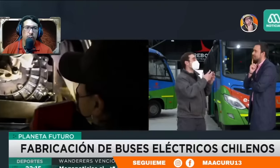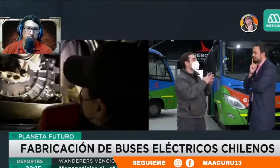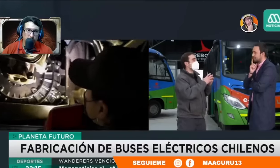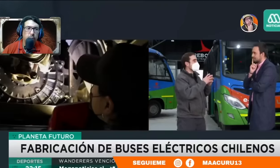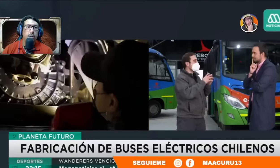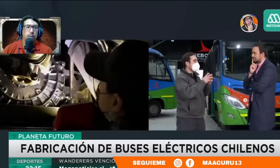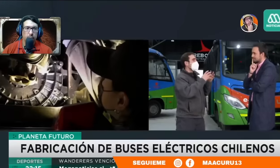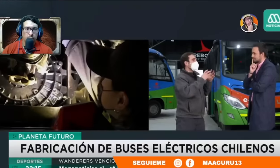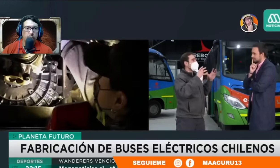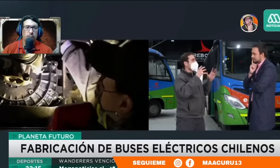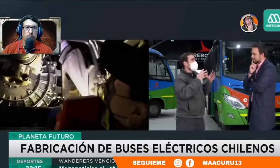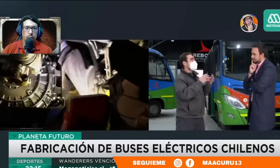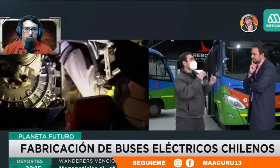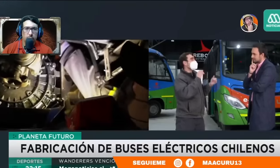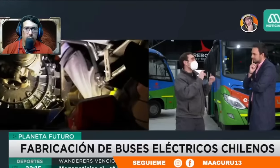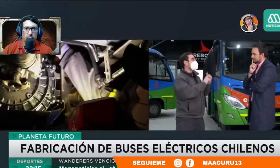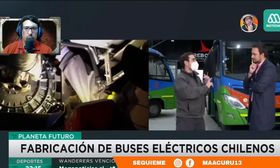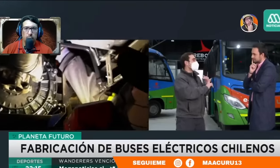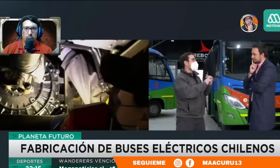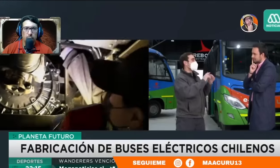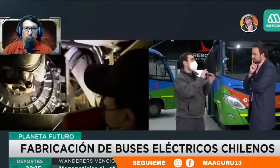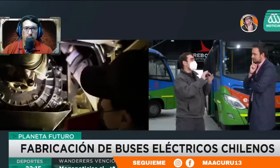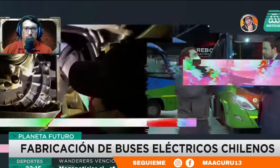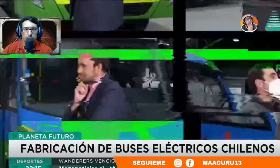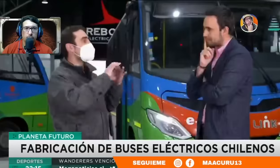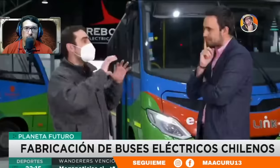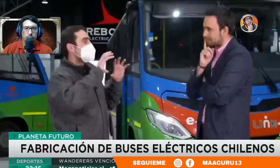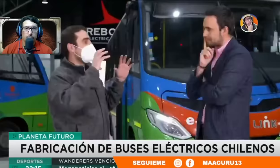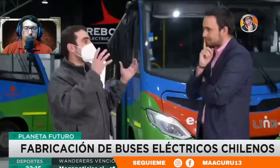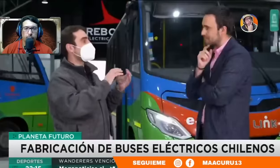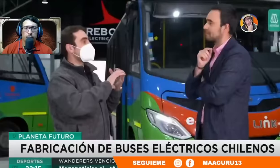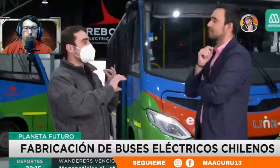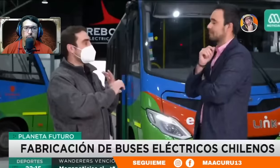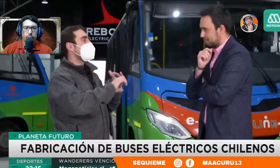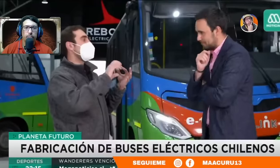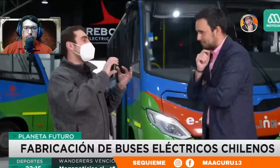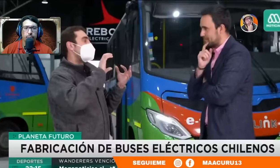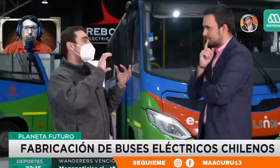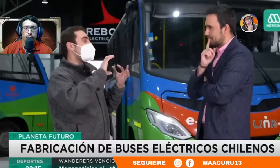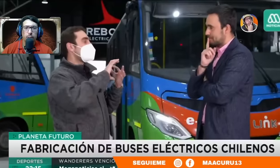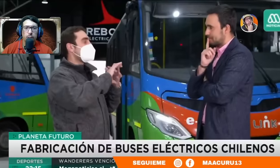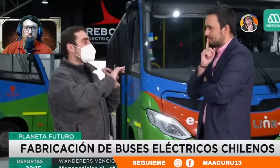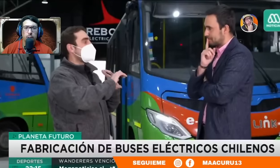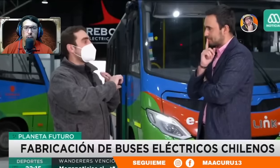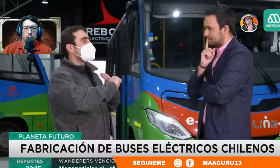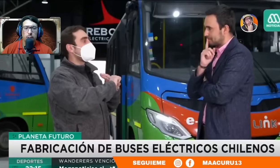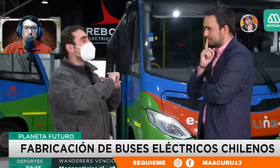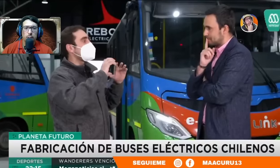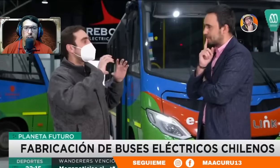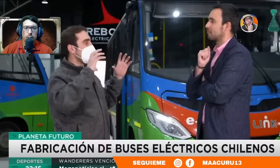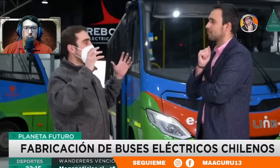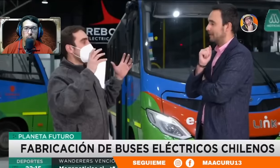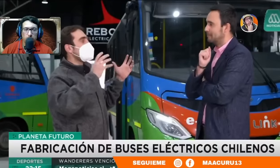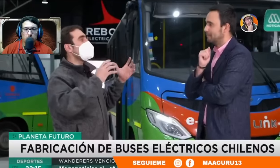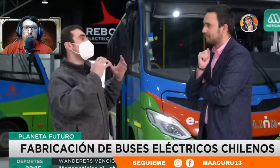proveen distintos componentes y nosotros acá hacemos el software, hacemos todo lo que es la motorización, hacemos todo lo que es los sistemas